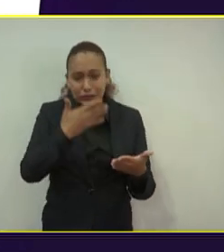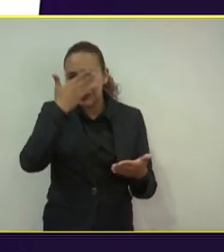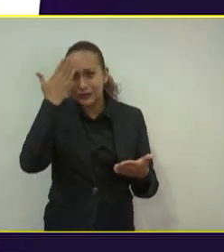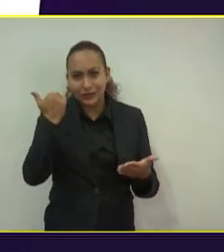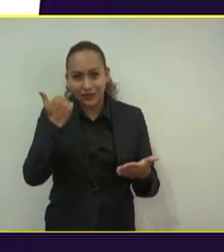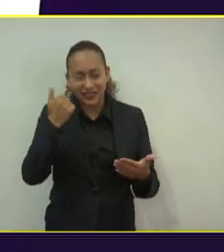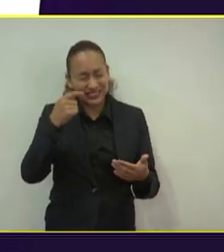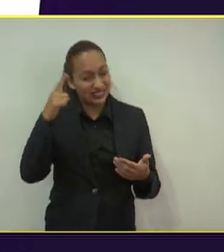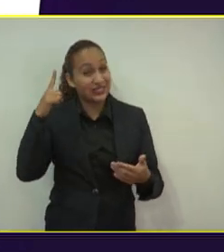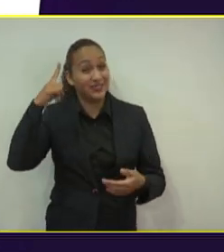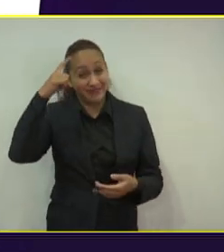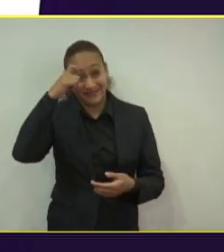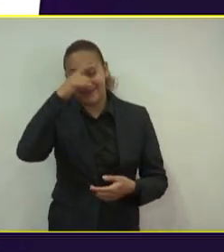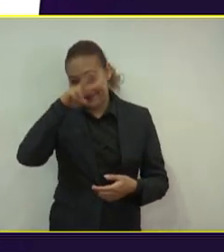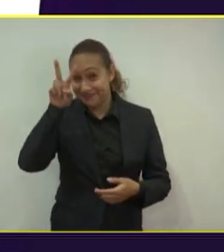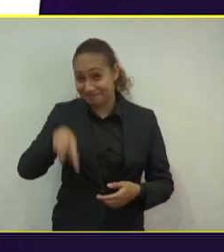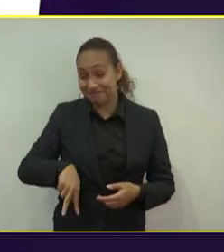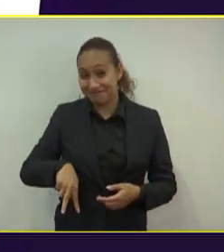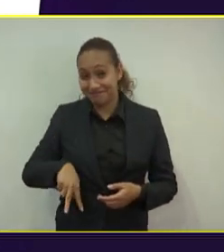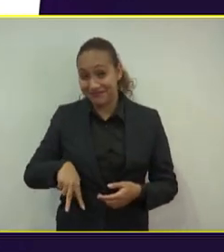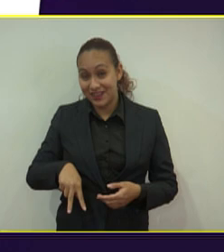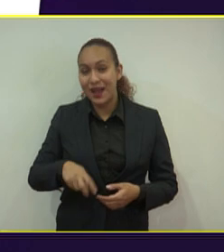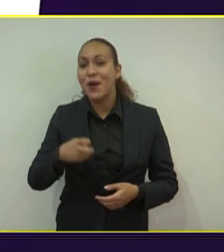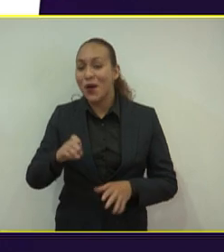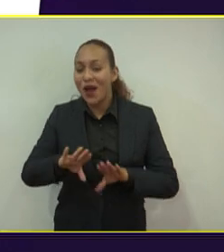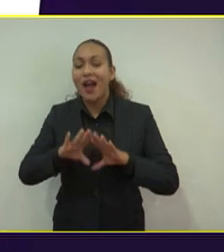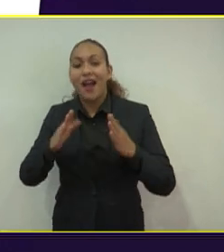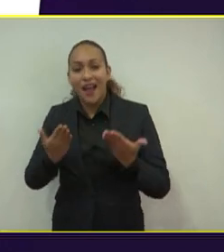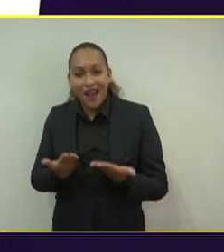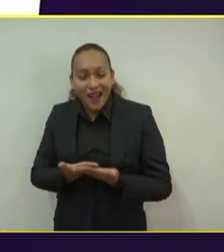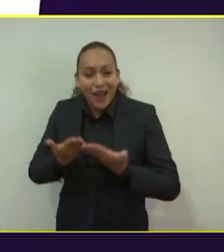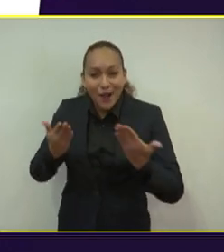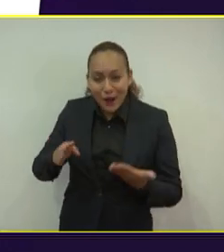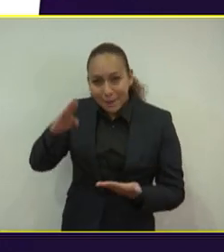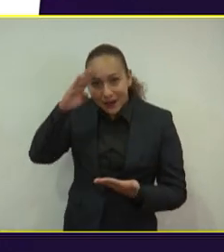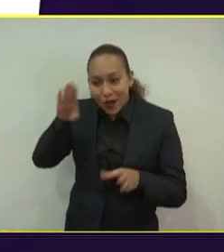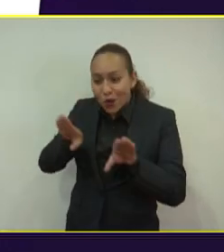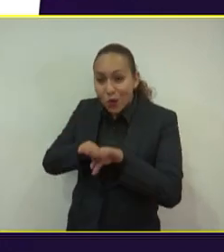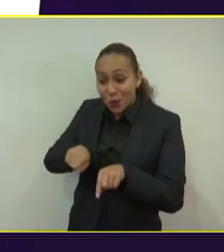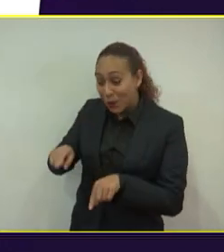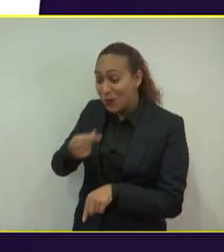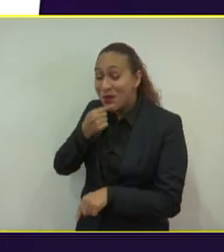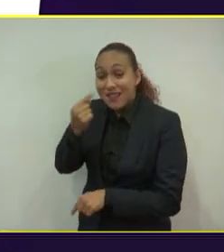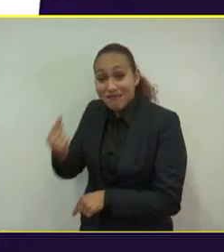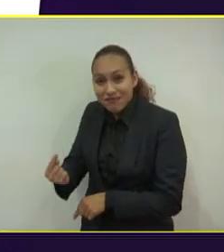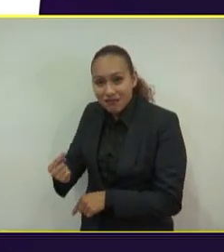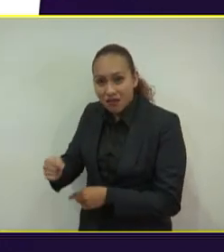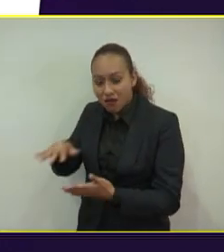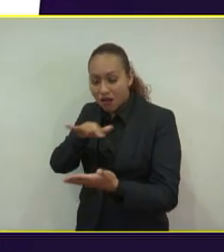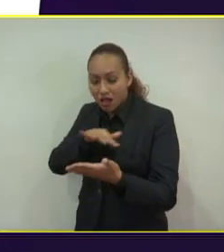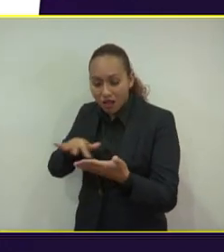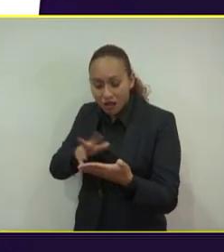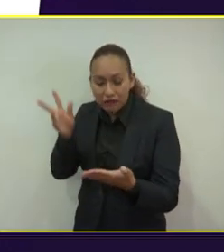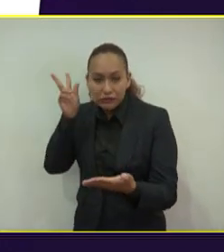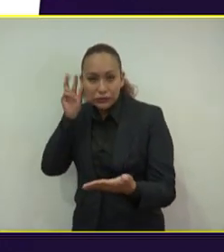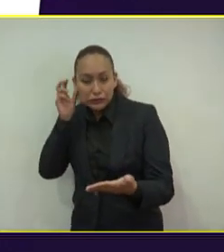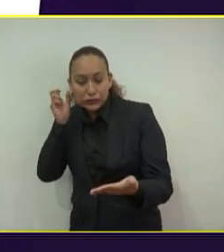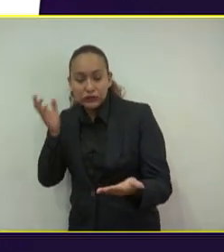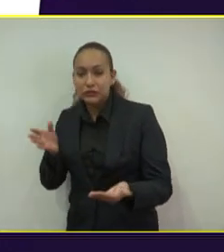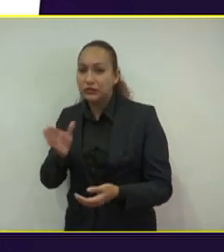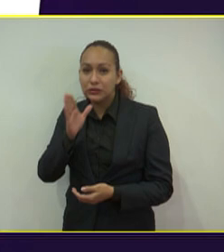Más difícil todavía sería pensar en cómo podrías explicar esto a un niño que no sabe leer y no puede escuchar.